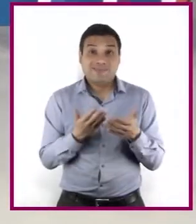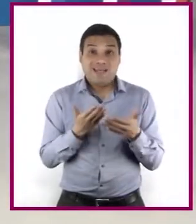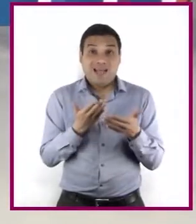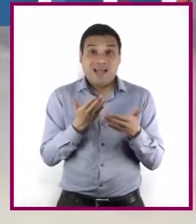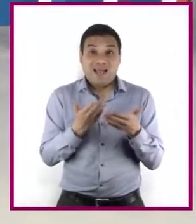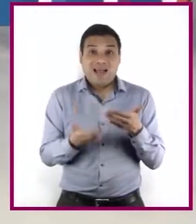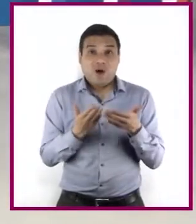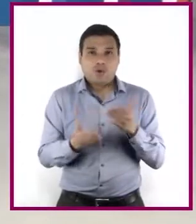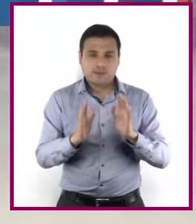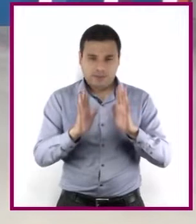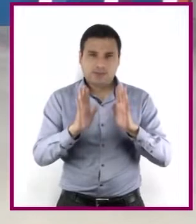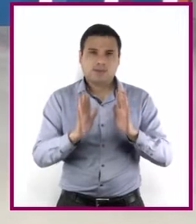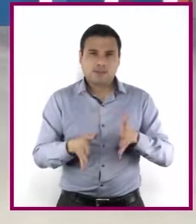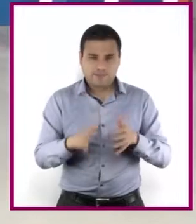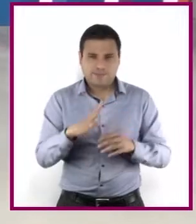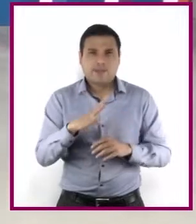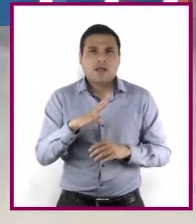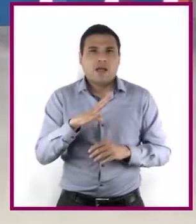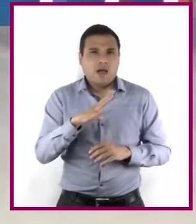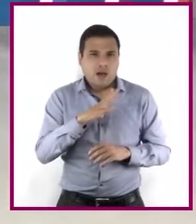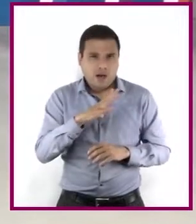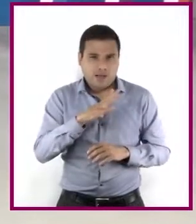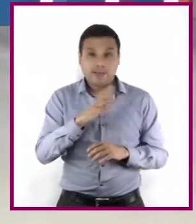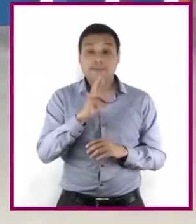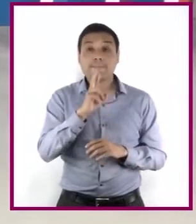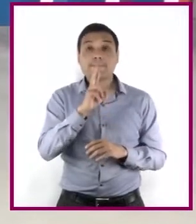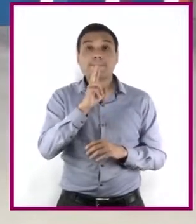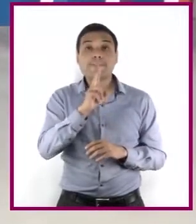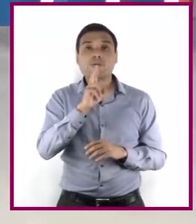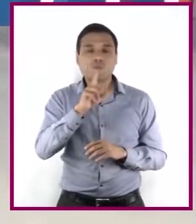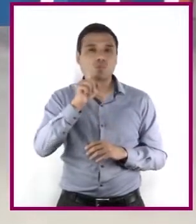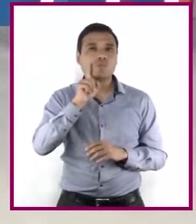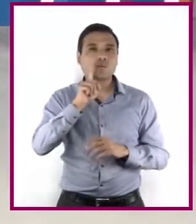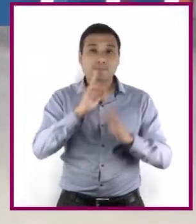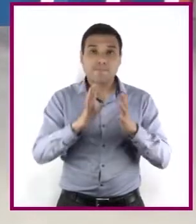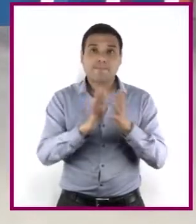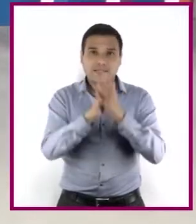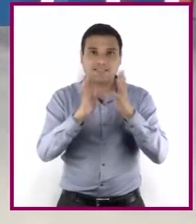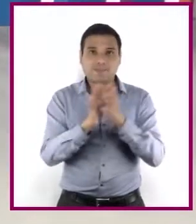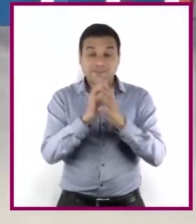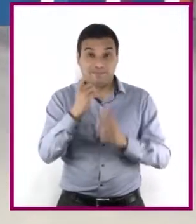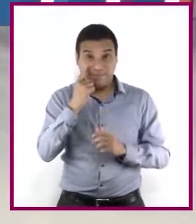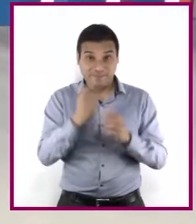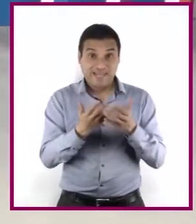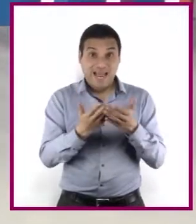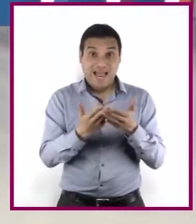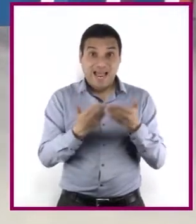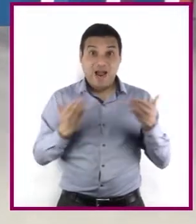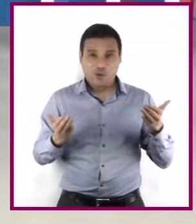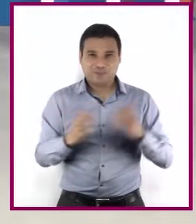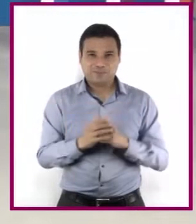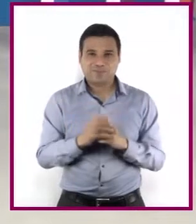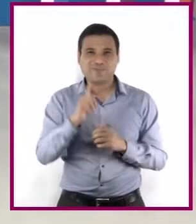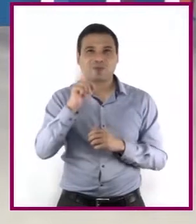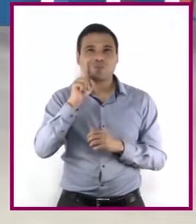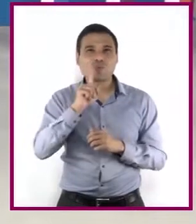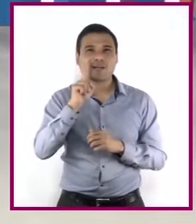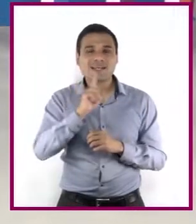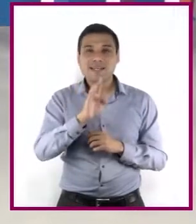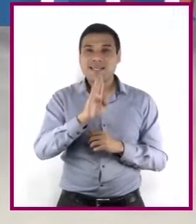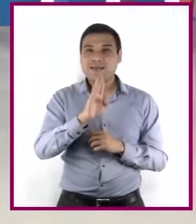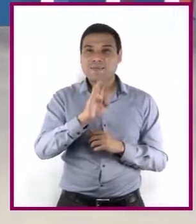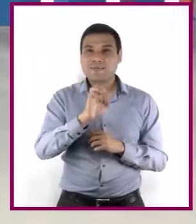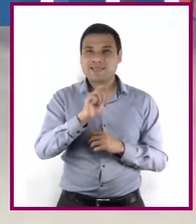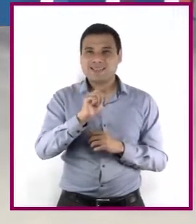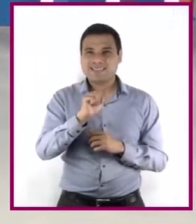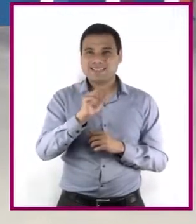Actualmente ya existen más regulaciones para la participación. Escuchemos atentamente a Betsabe Vázquez, quien nos